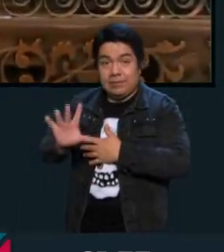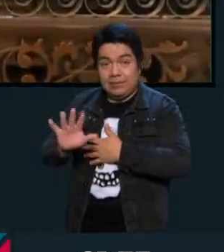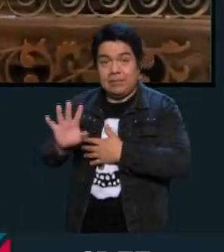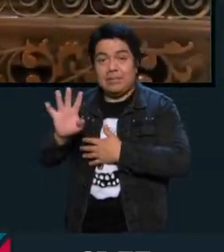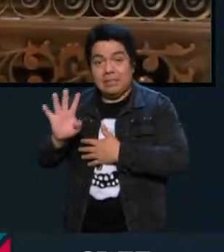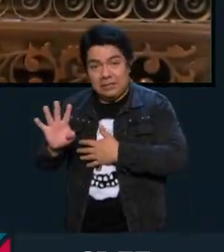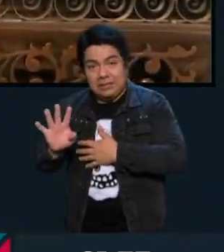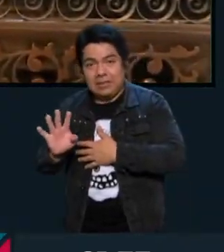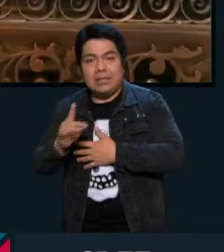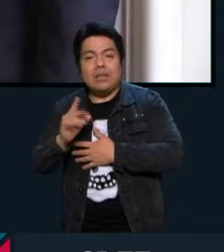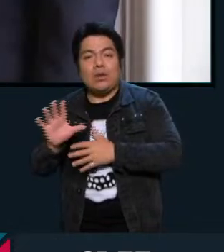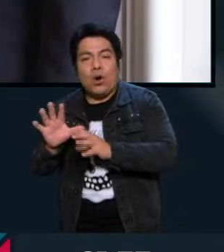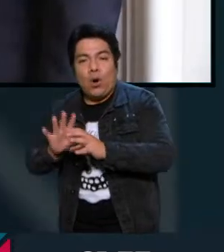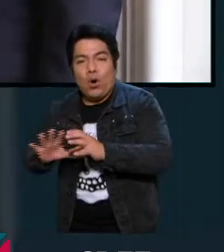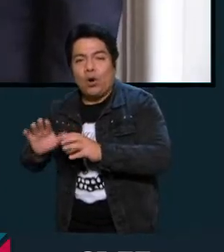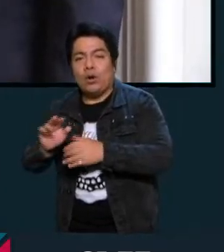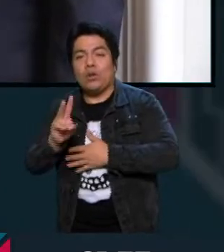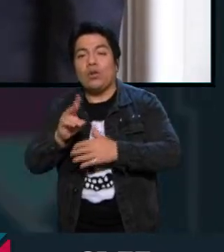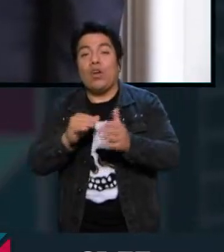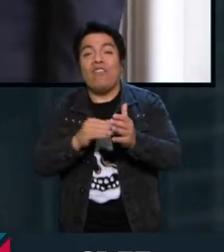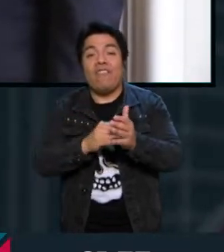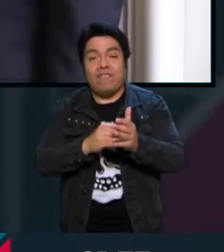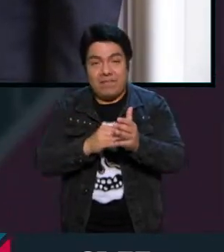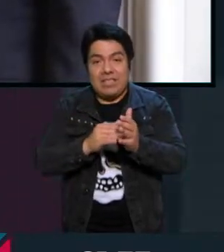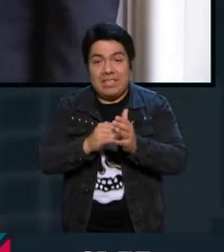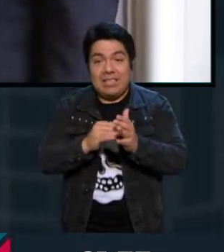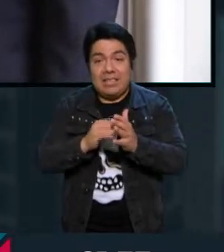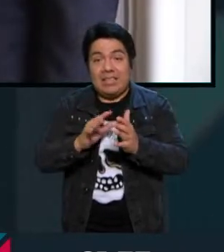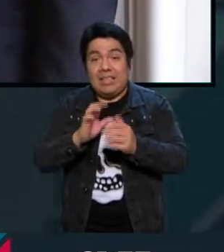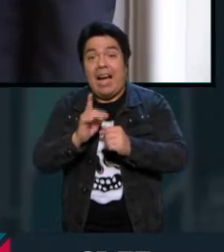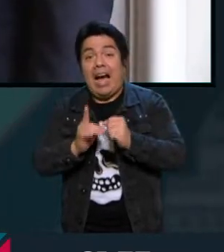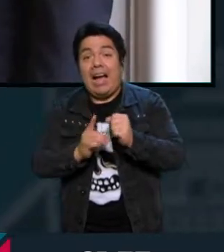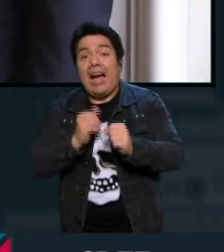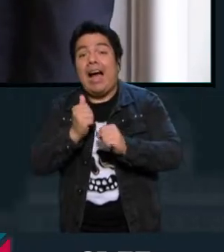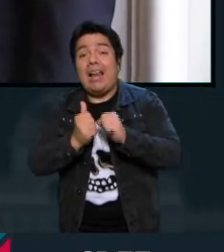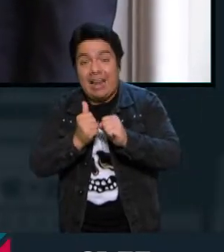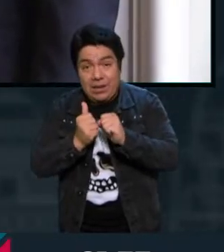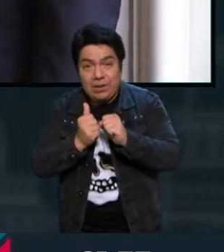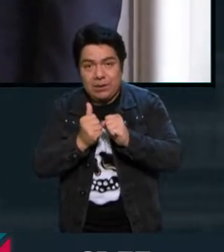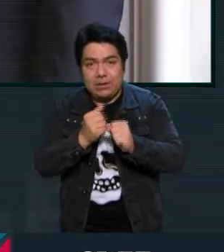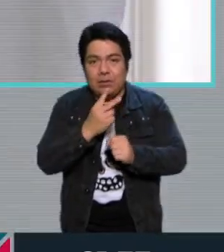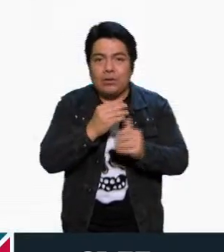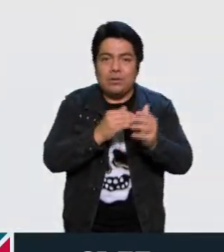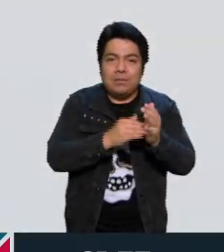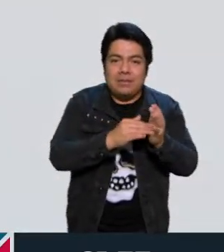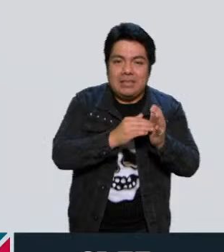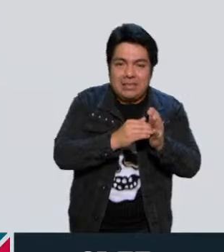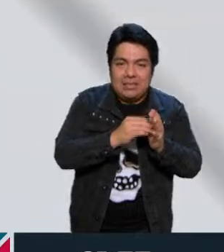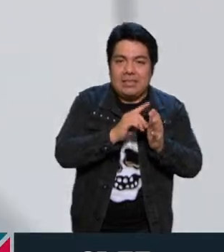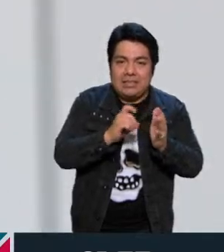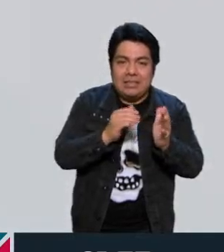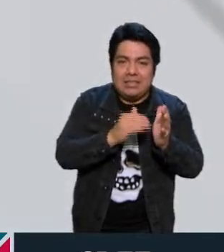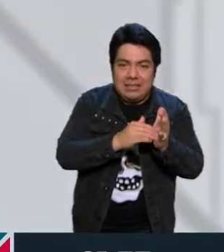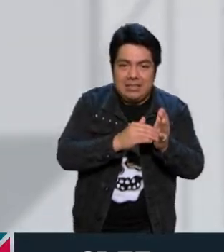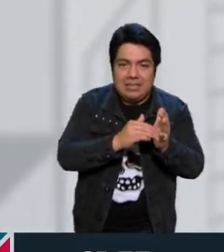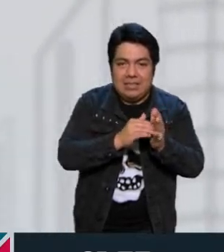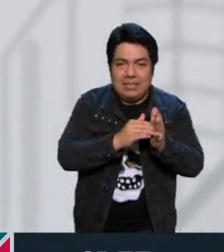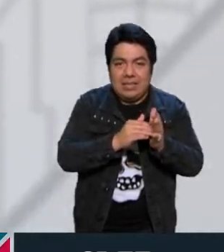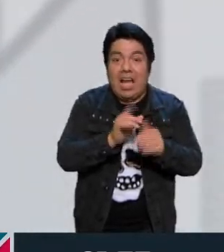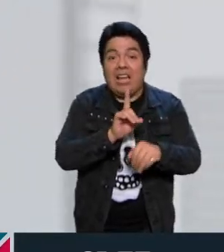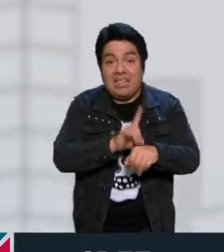un volumen de 2.500 millones de dólares al año. Con Estados Unidos, 2.100 al día. Algo así como